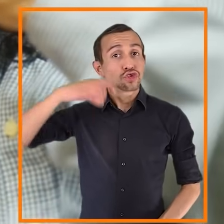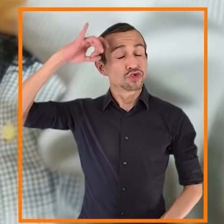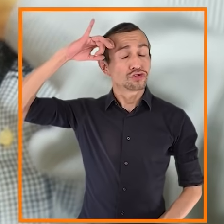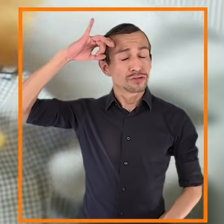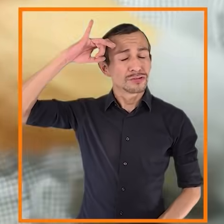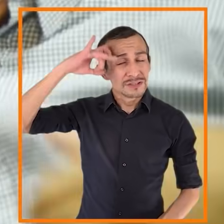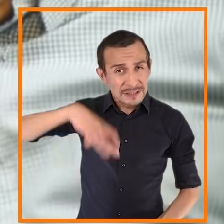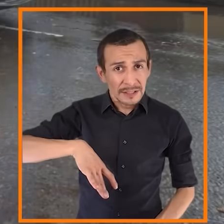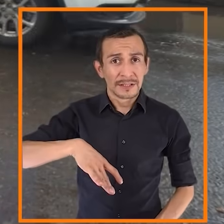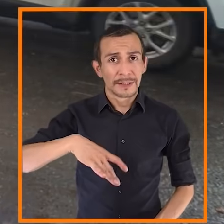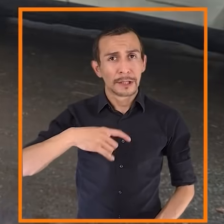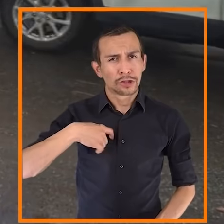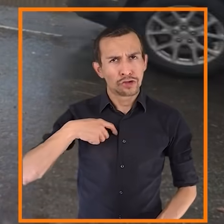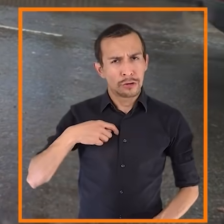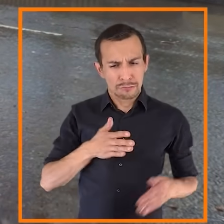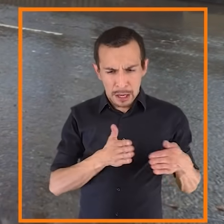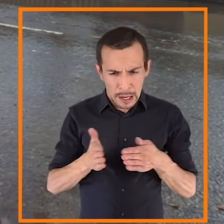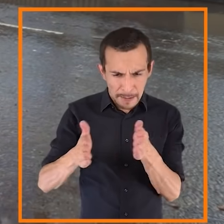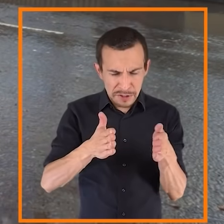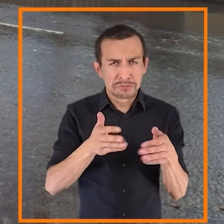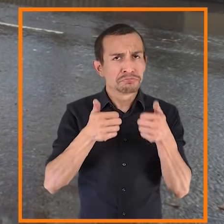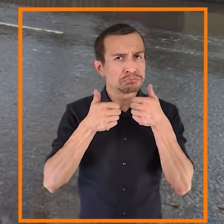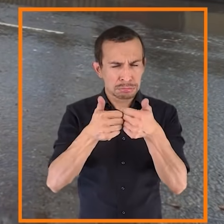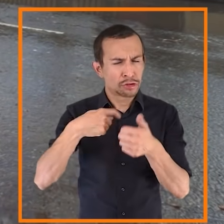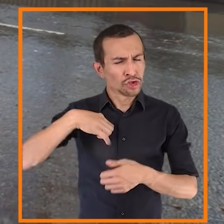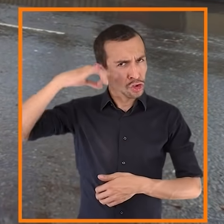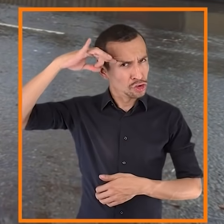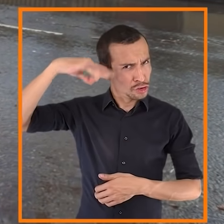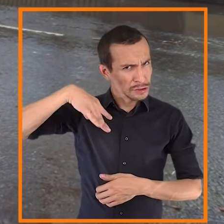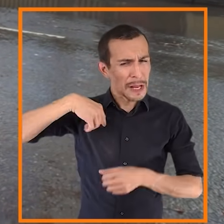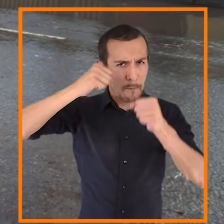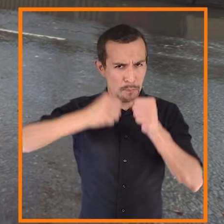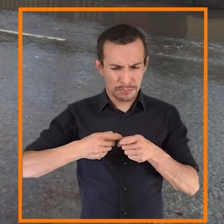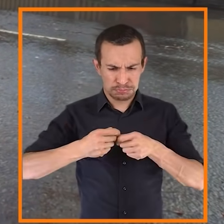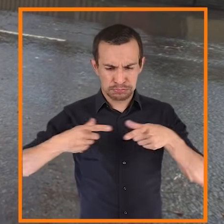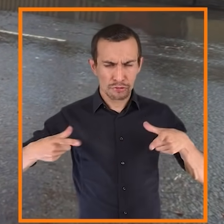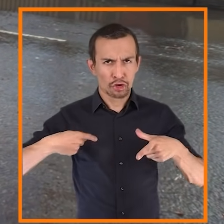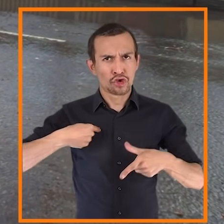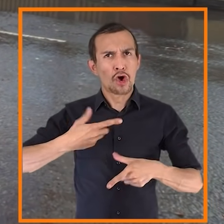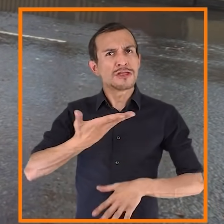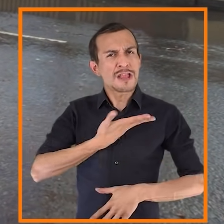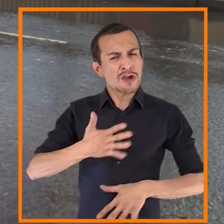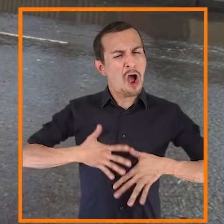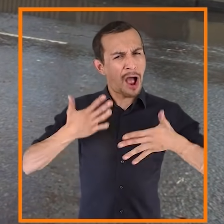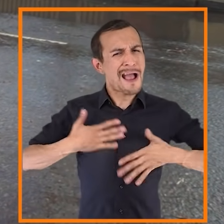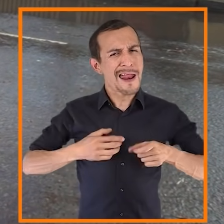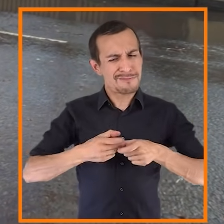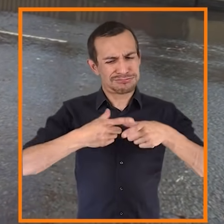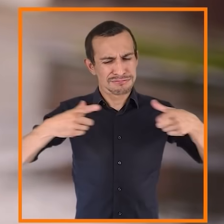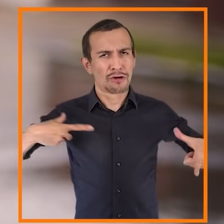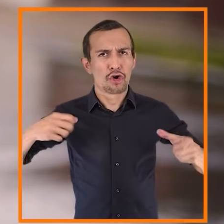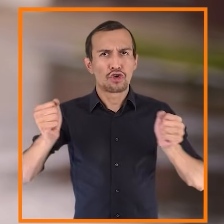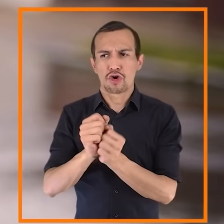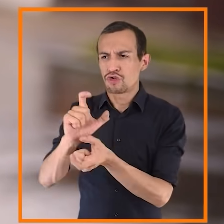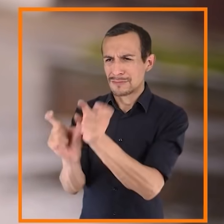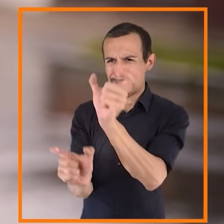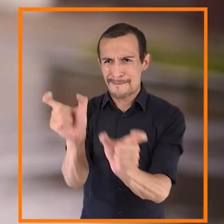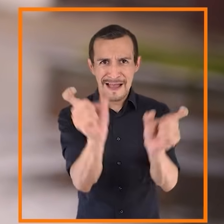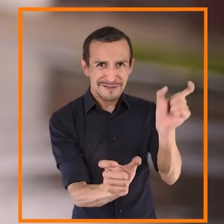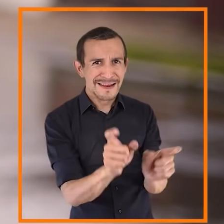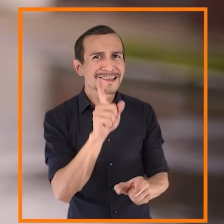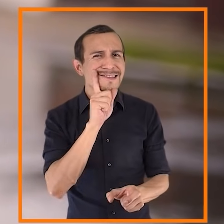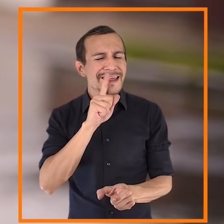Yo sé que voy por un buen camino, yo sé que puedo crecer, yo tengo las ganas de crecer por toda la